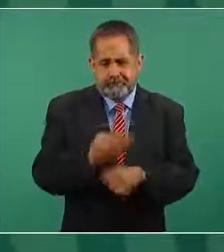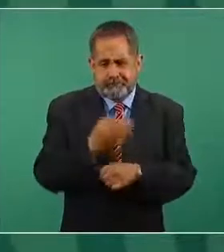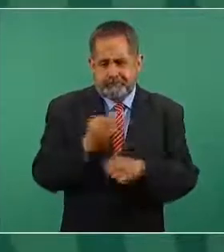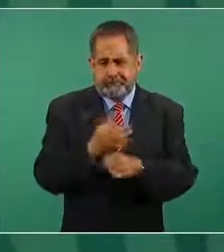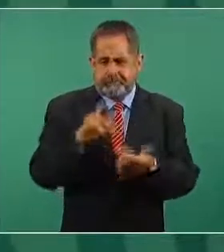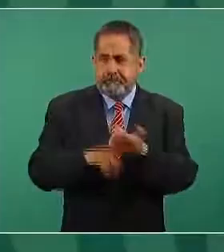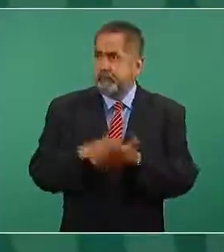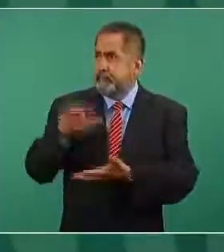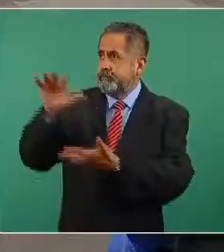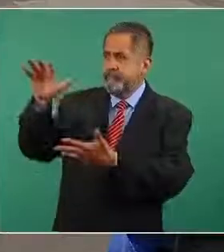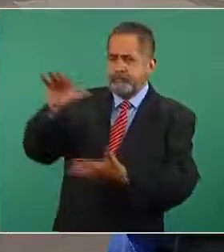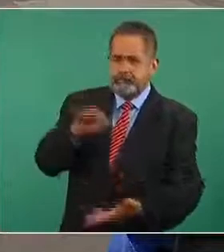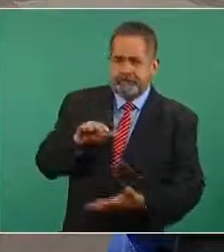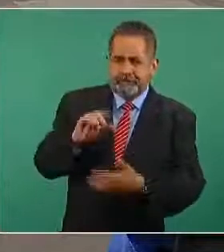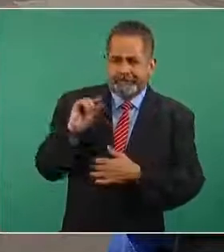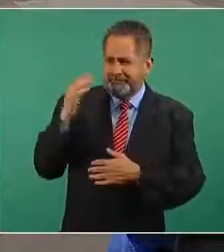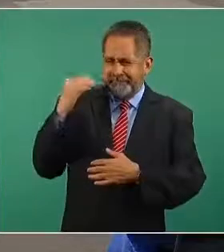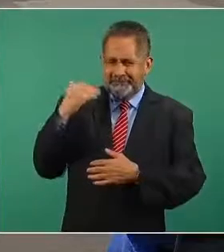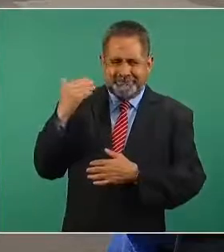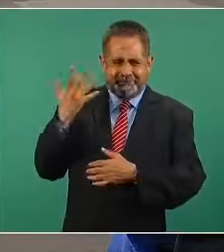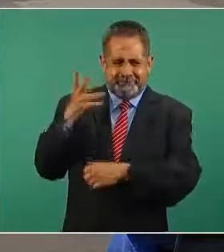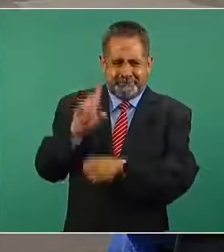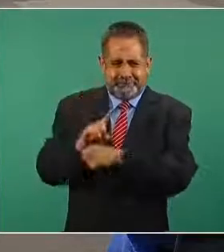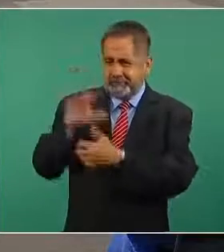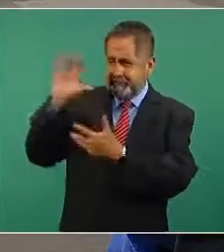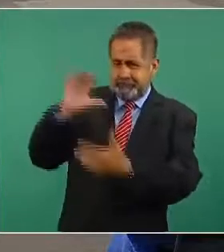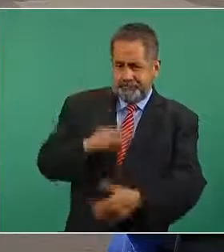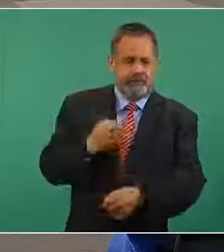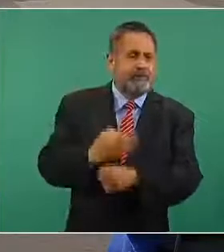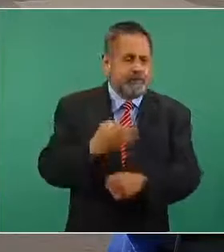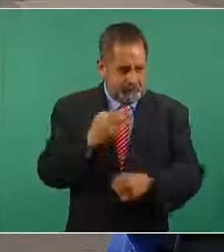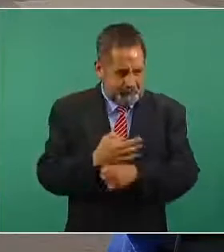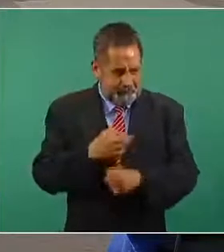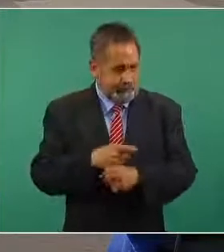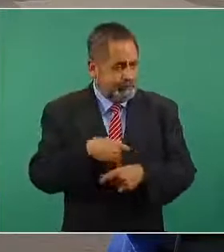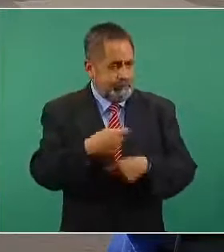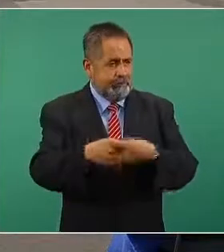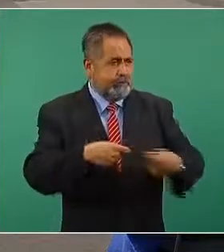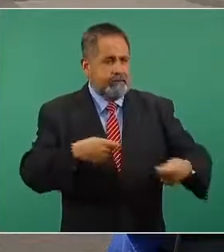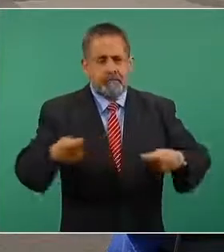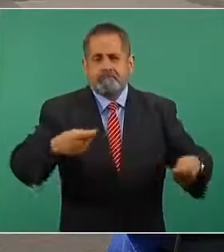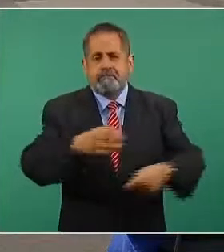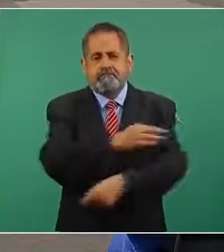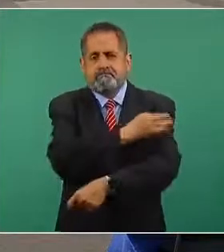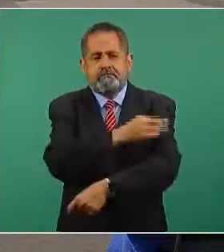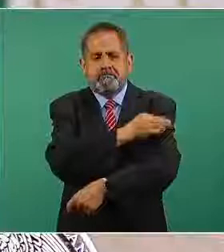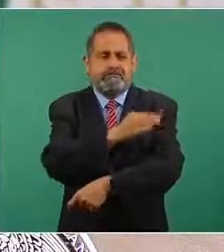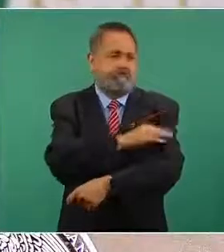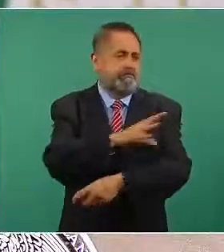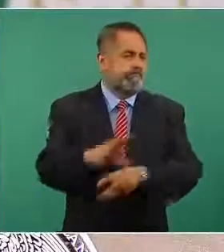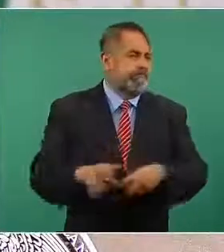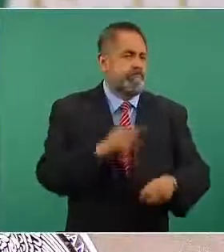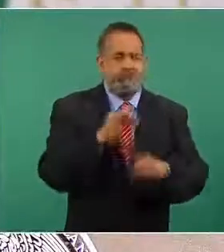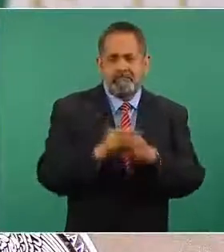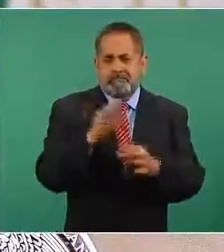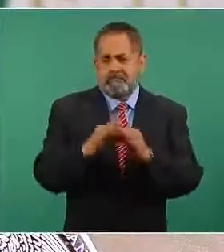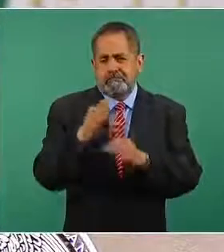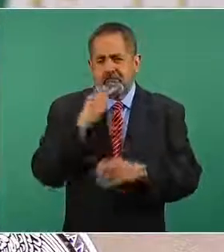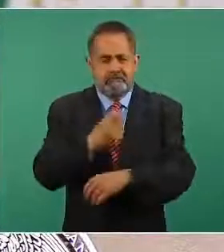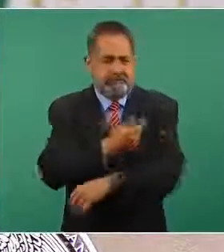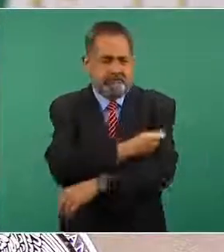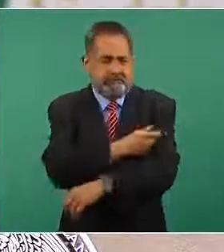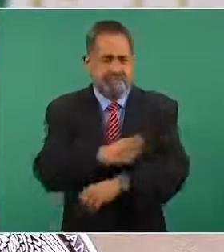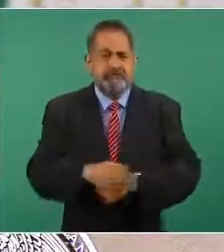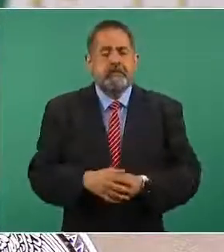todas las que llegaron en los últimos 5 días, y durante esta semana se completará el abastecimiento. Desde